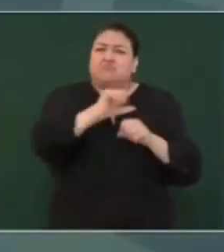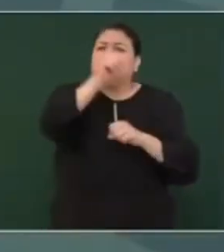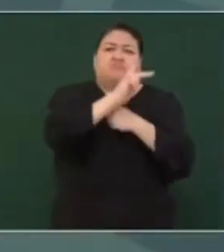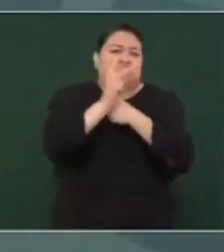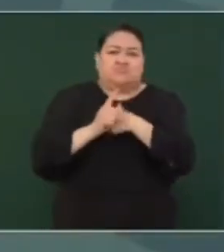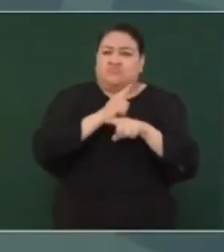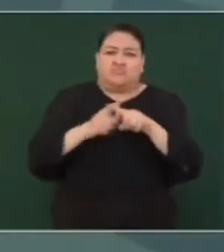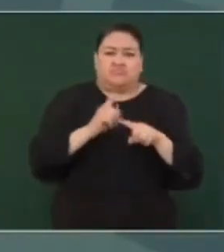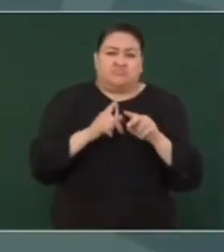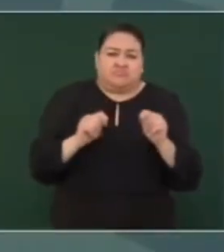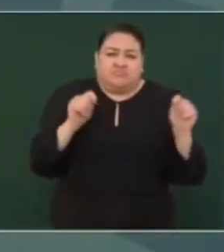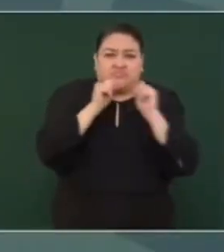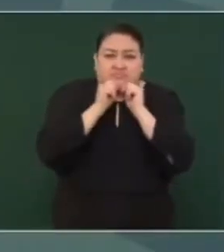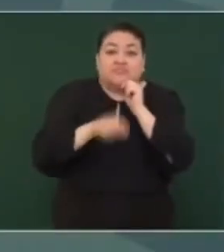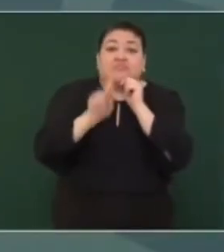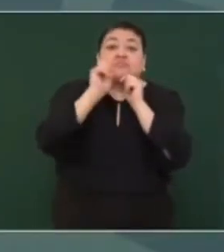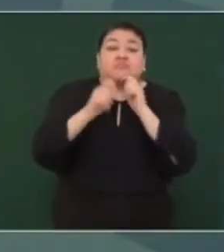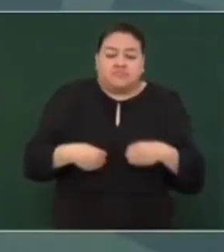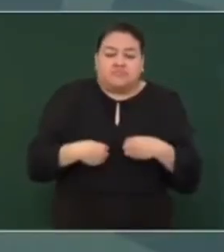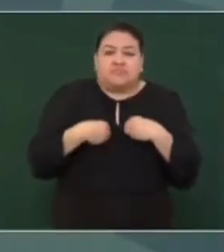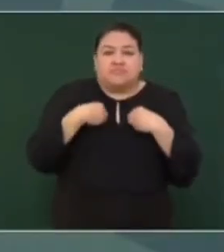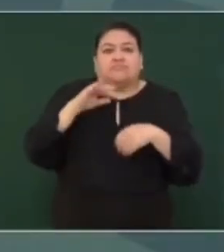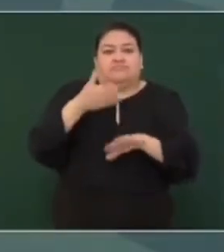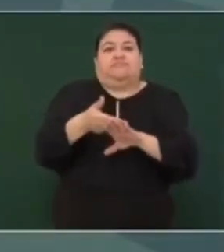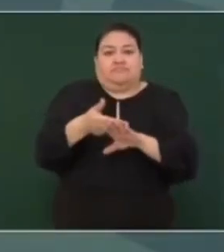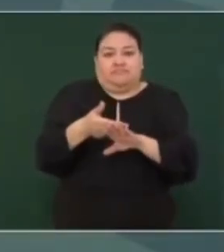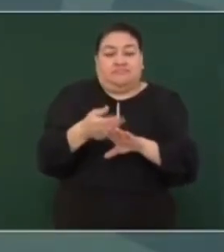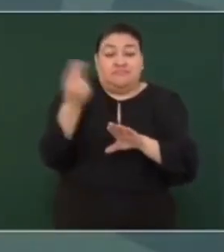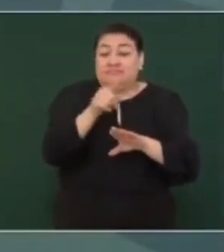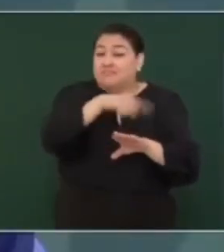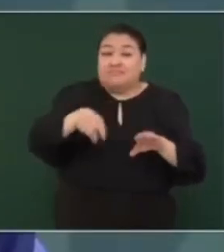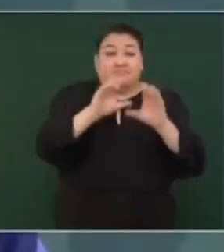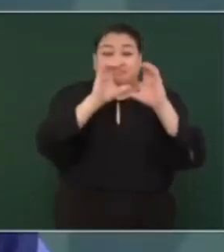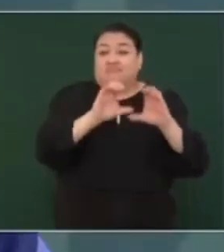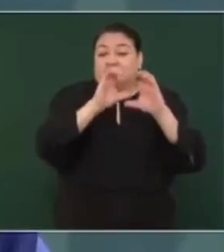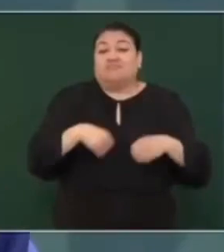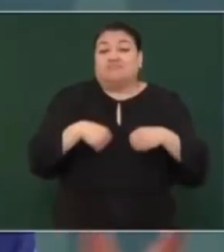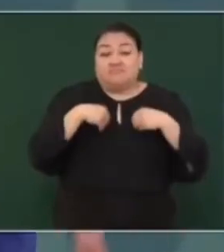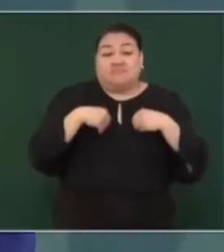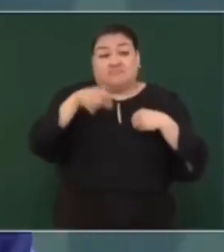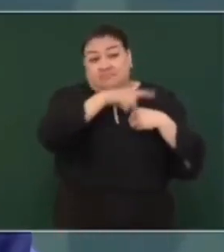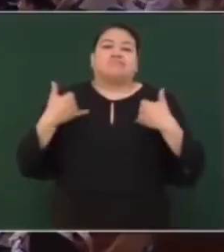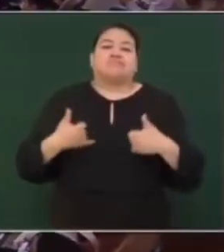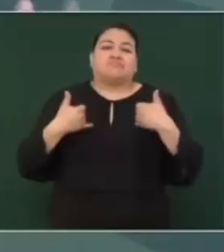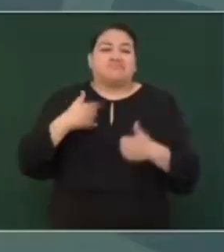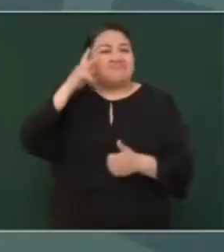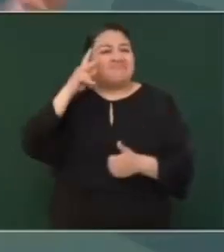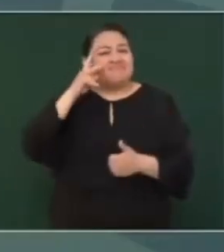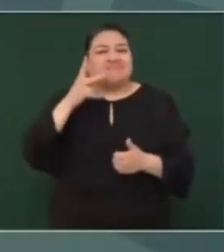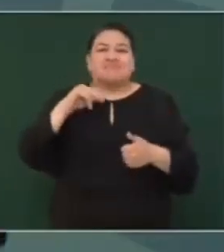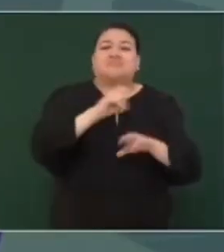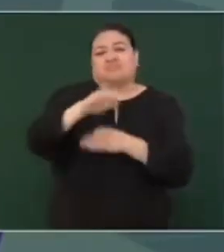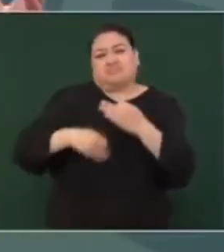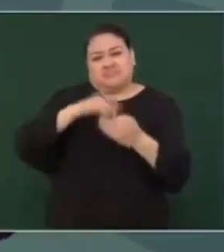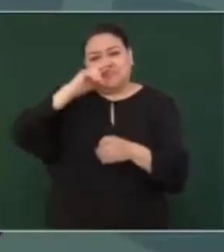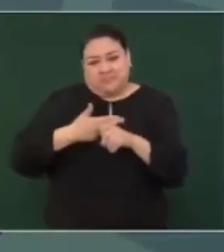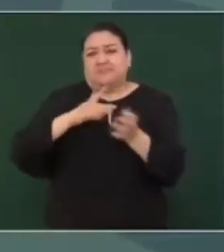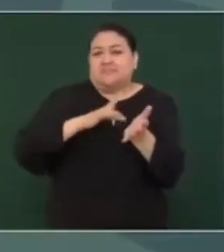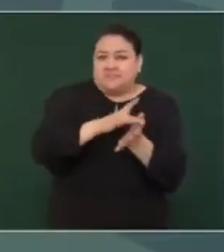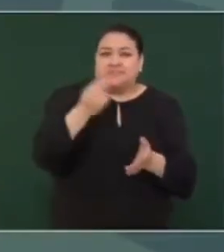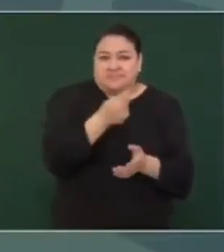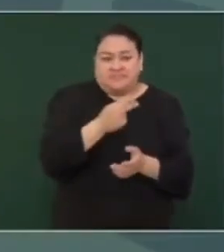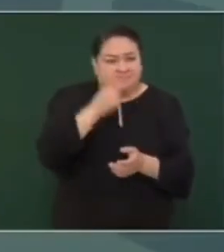gobierno, pues se trata de la vida de muchas personas. Entonces, todos tenemos que ayudar. Es una